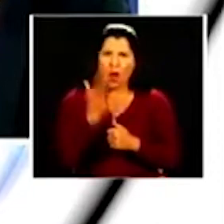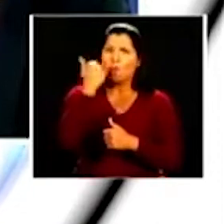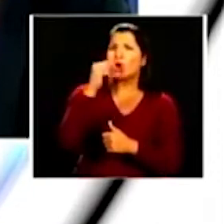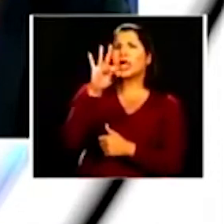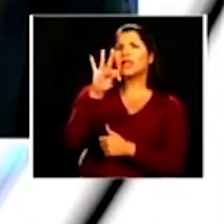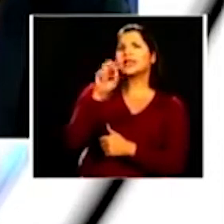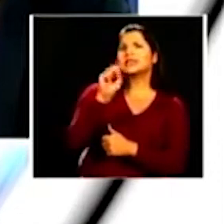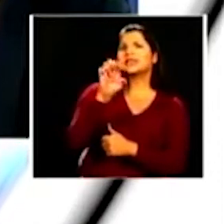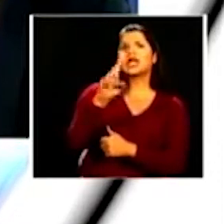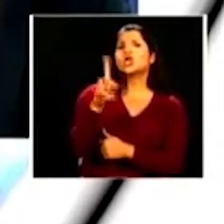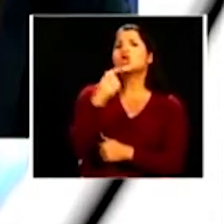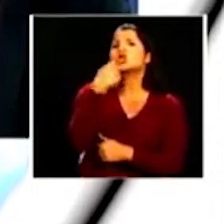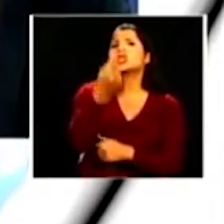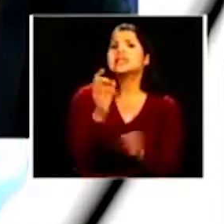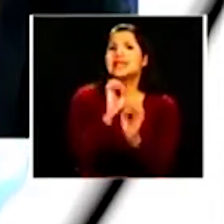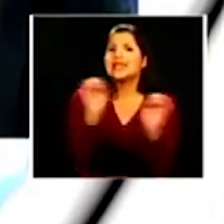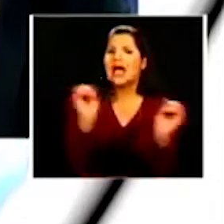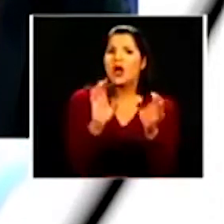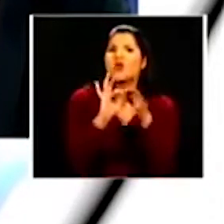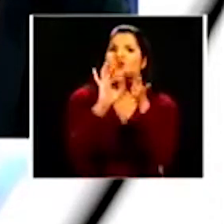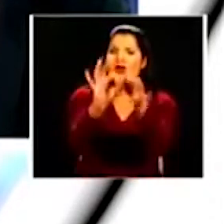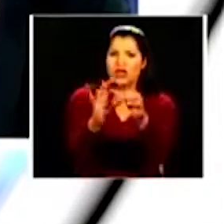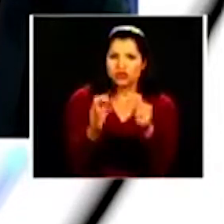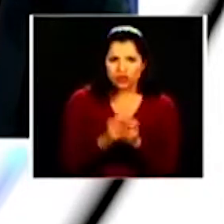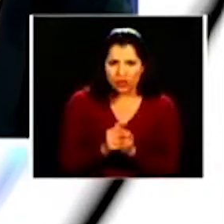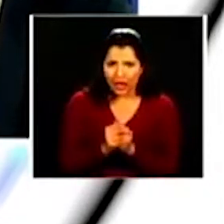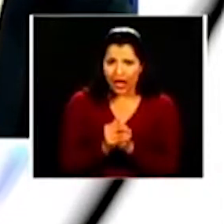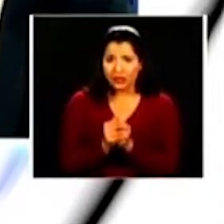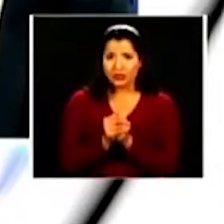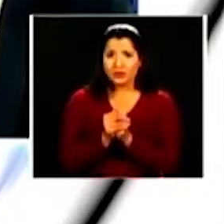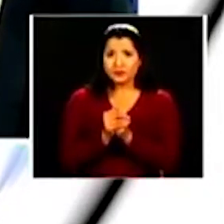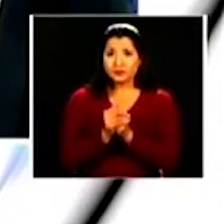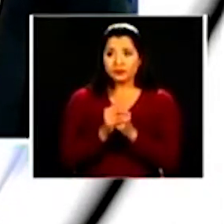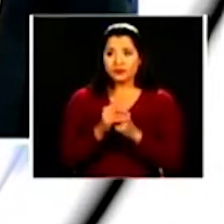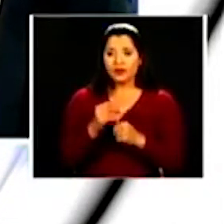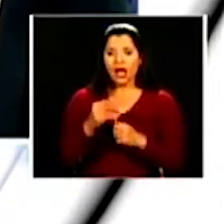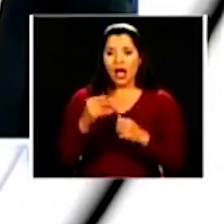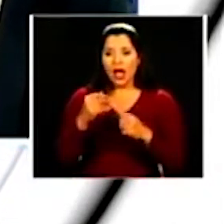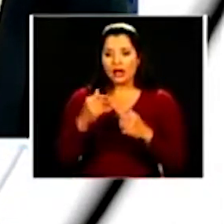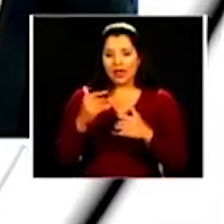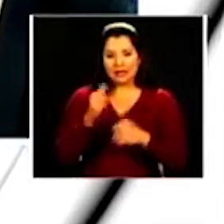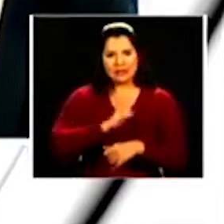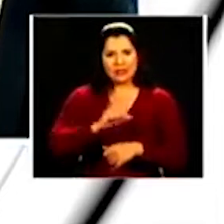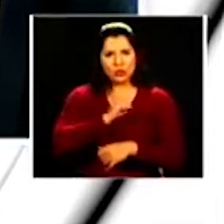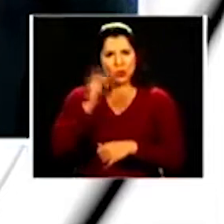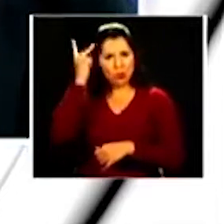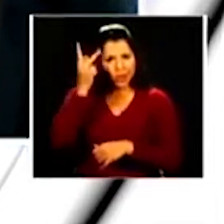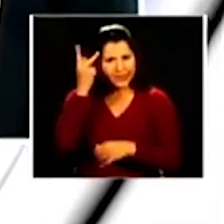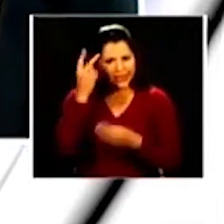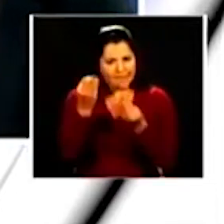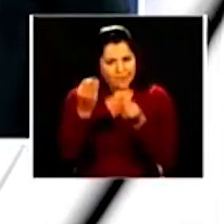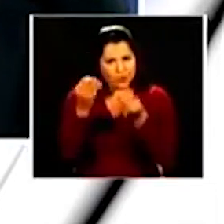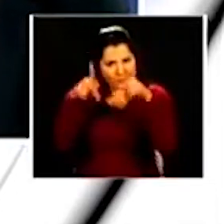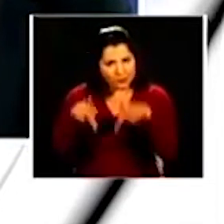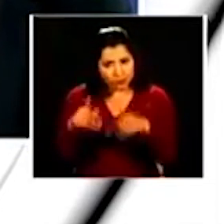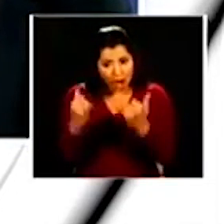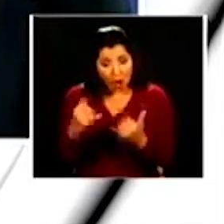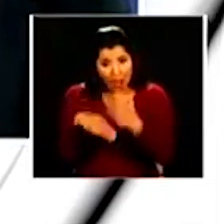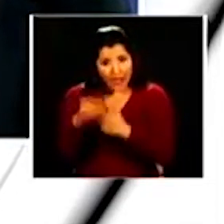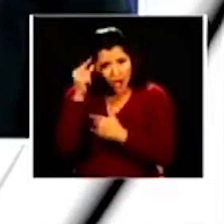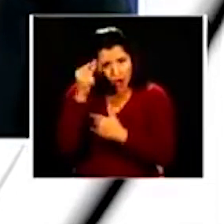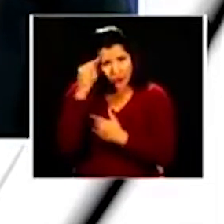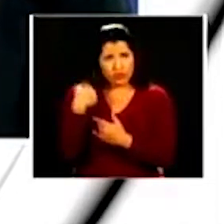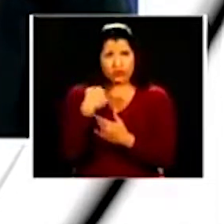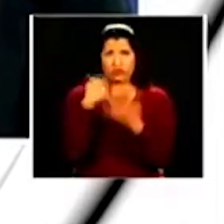de Elecciones sobre la beligerancia política de algunos de los miembros de este gobierno actual? Es ahí donde tenemos una gran duda, don Carlos, porque